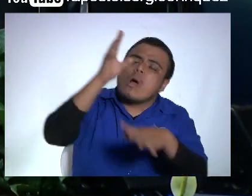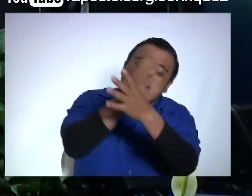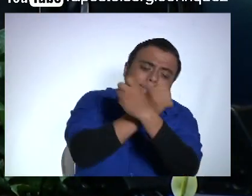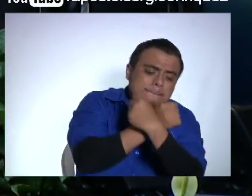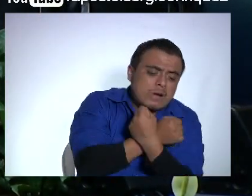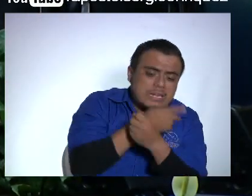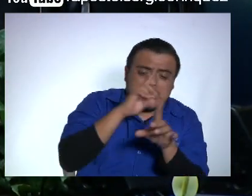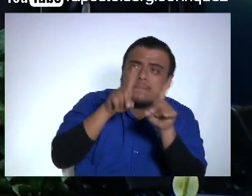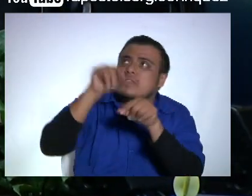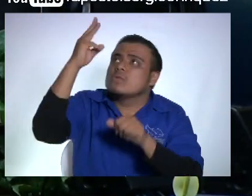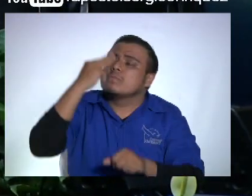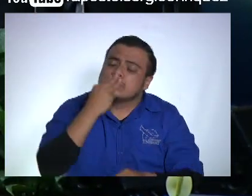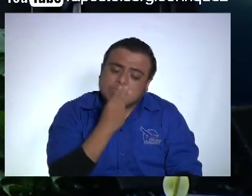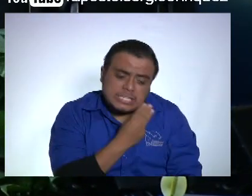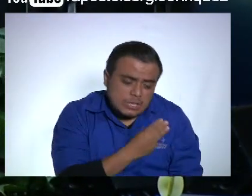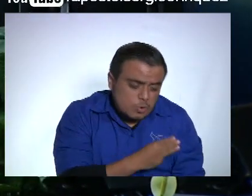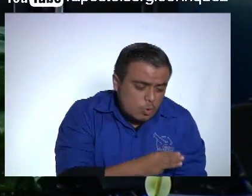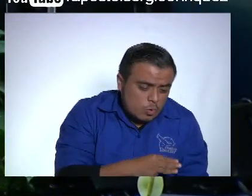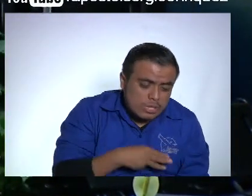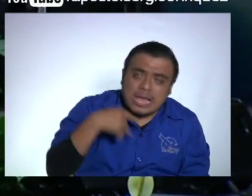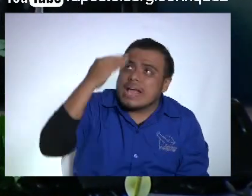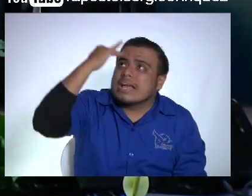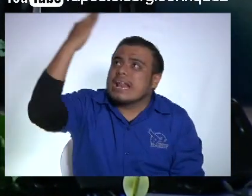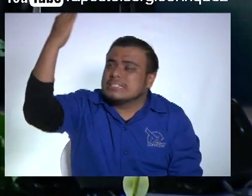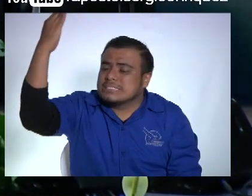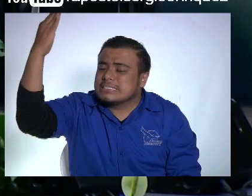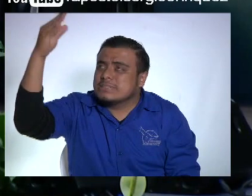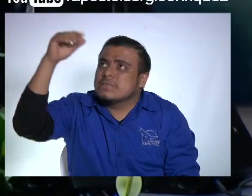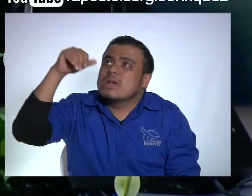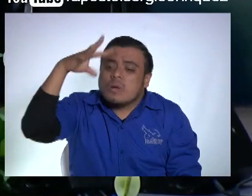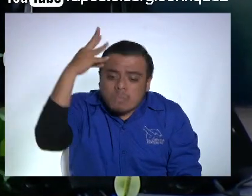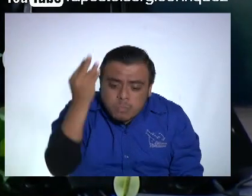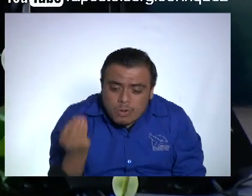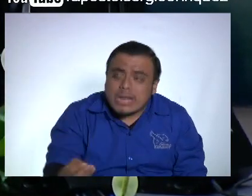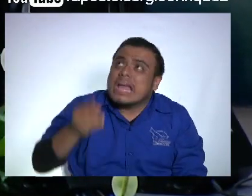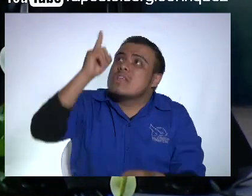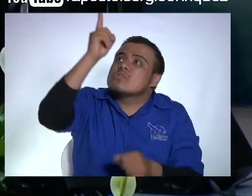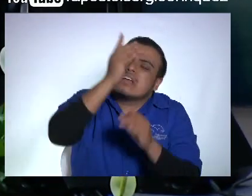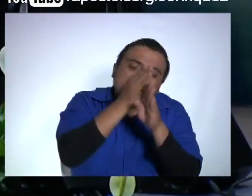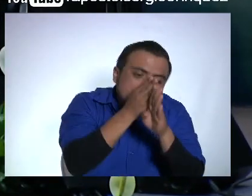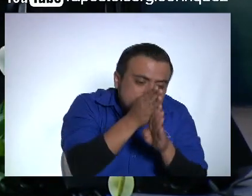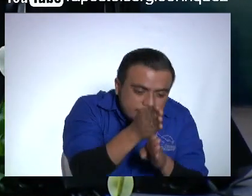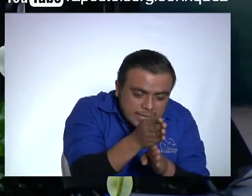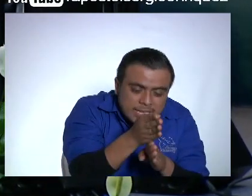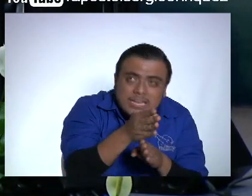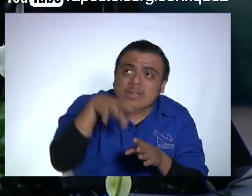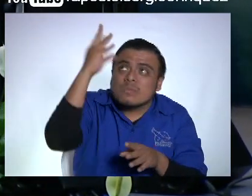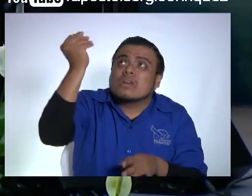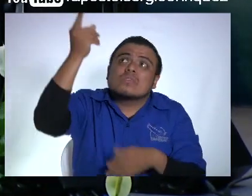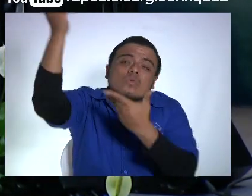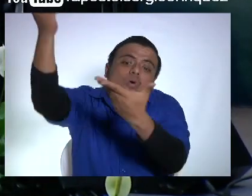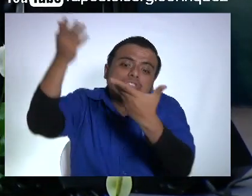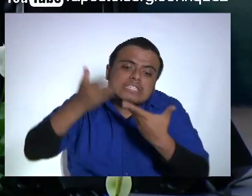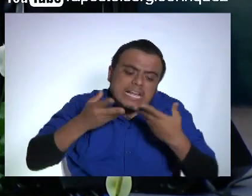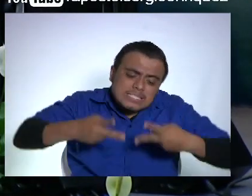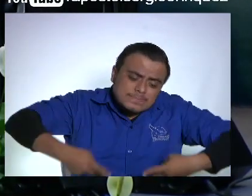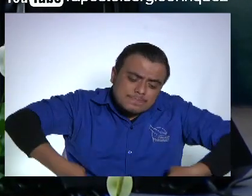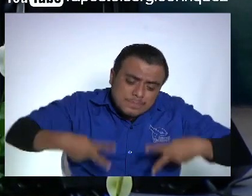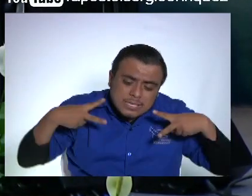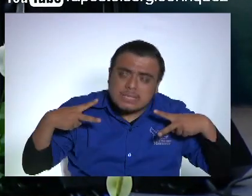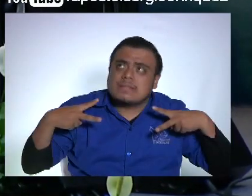tu misericordia. Gracias por tu fidelidad y porque nos tienes vivos, Señor, en este lugar.